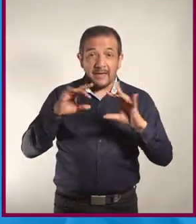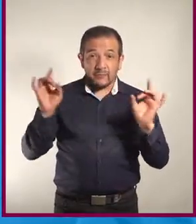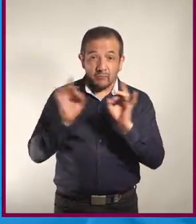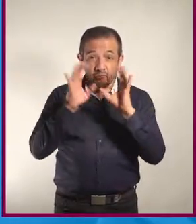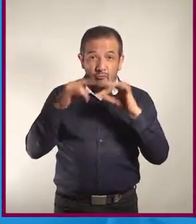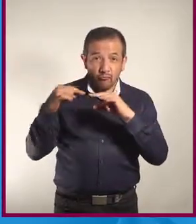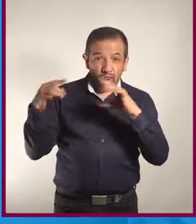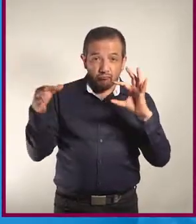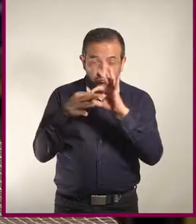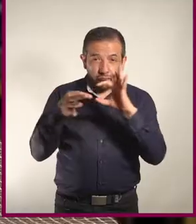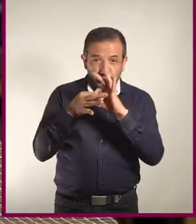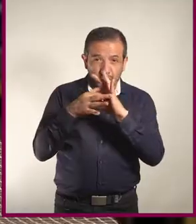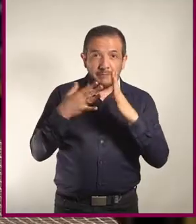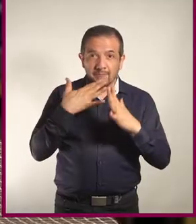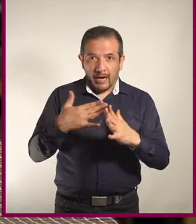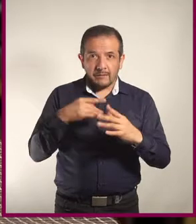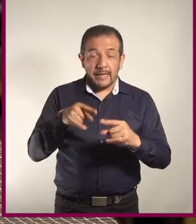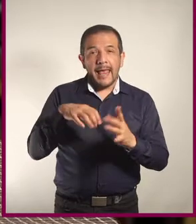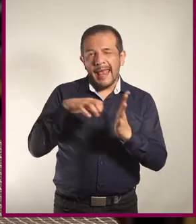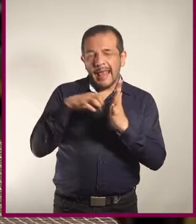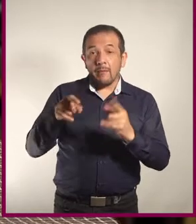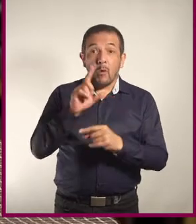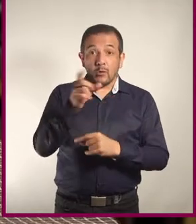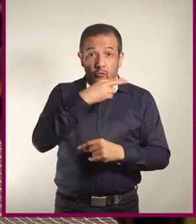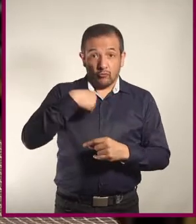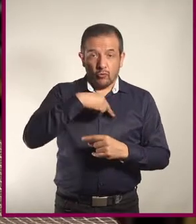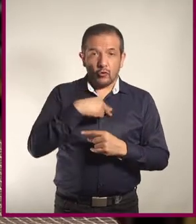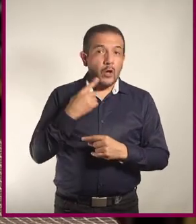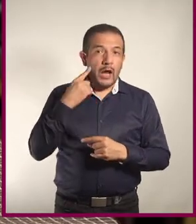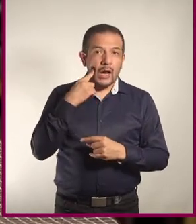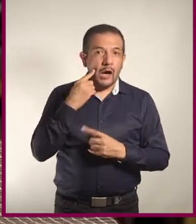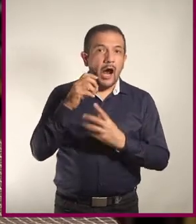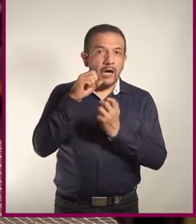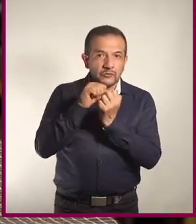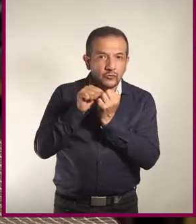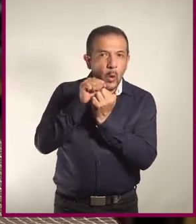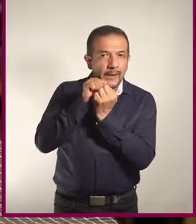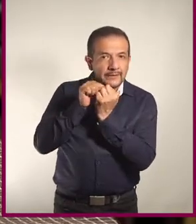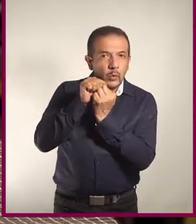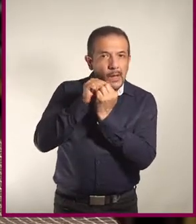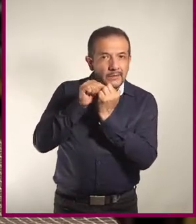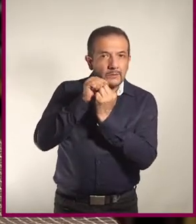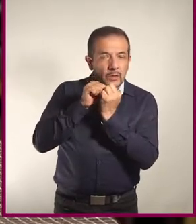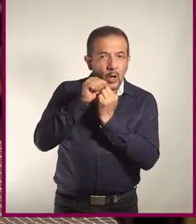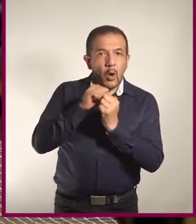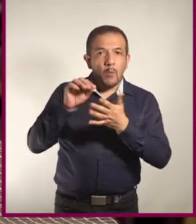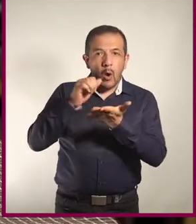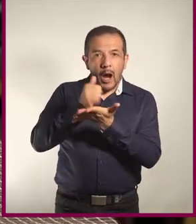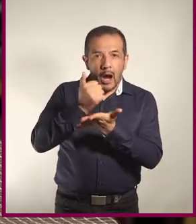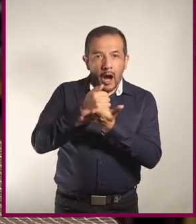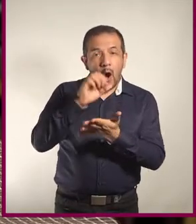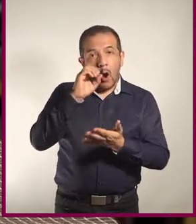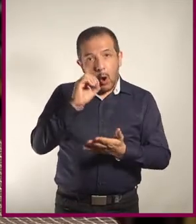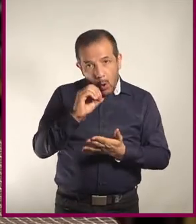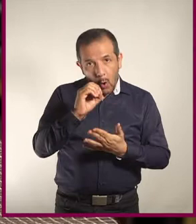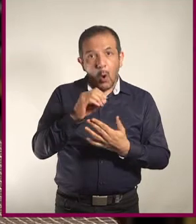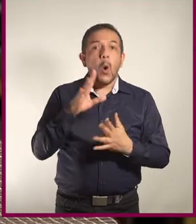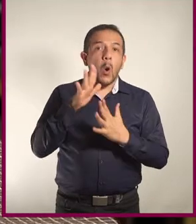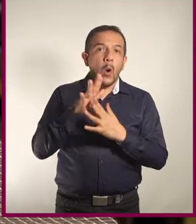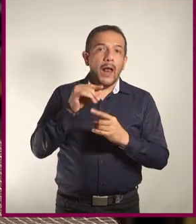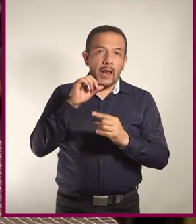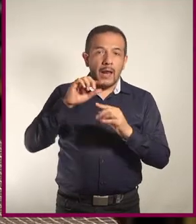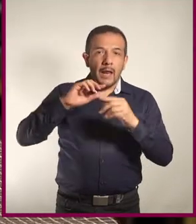bioquímicas. Por ejemplo, al masticar alimentos que contienen almidón, como el arroz o el maíz, si